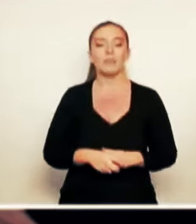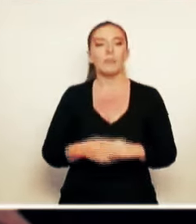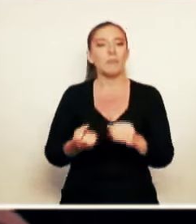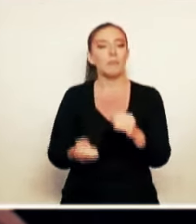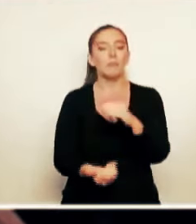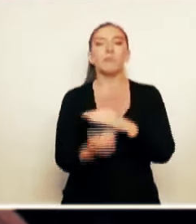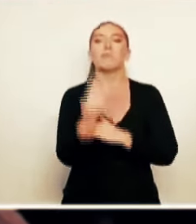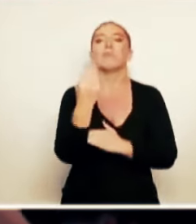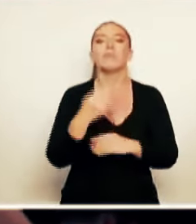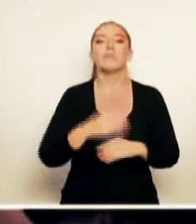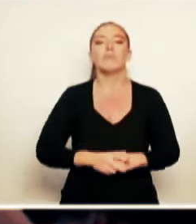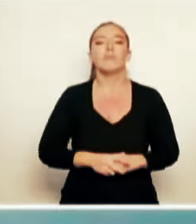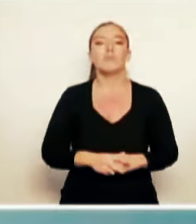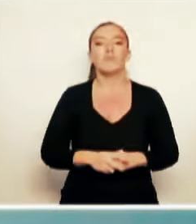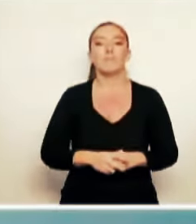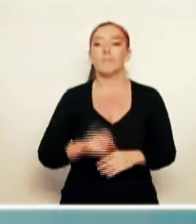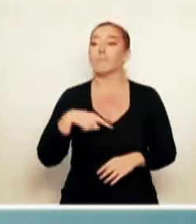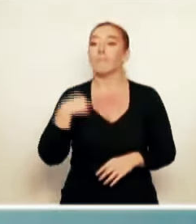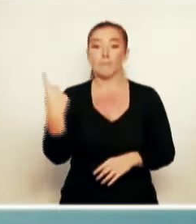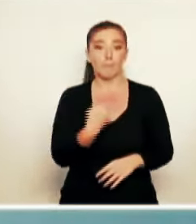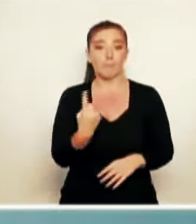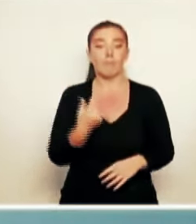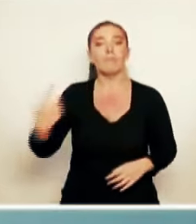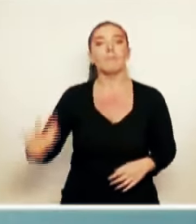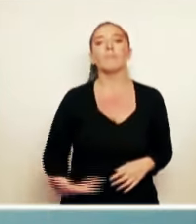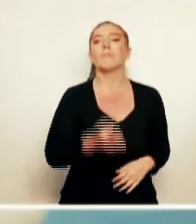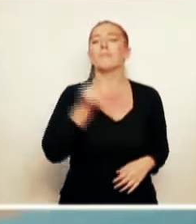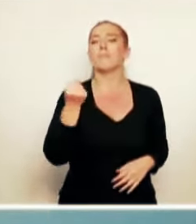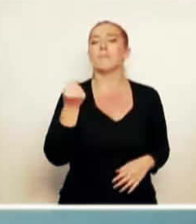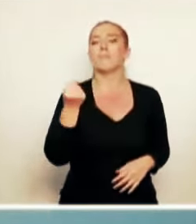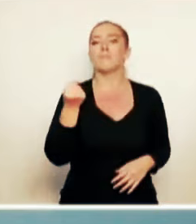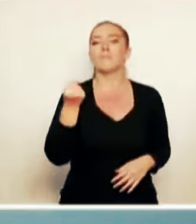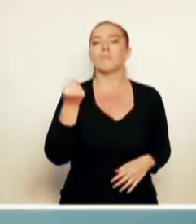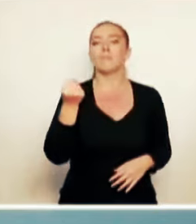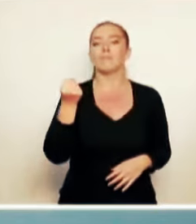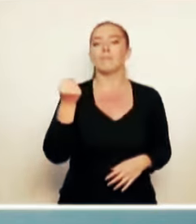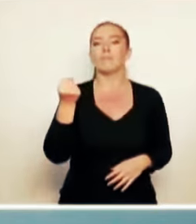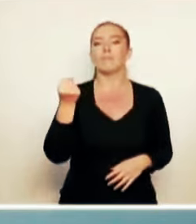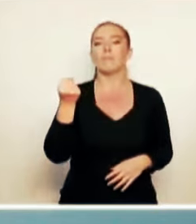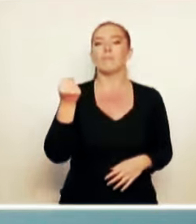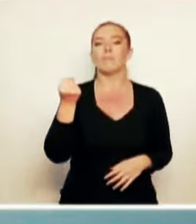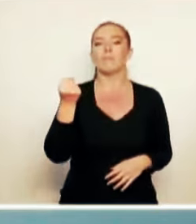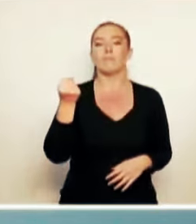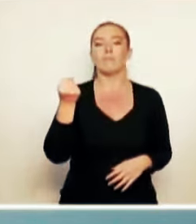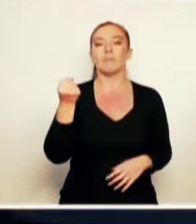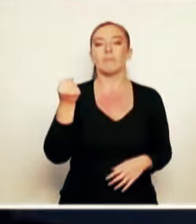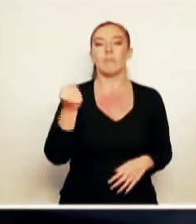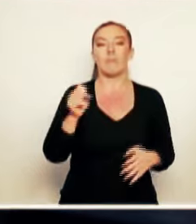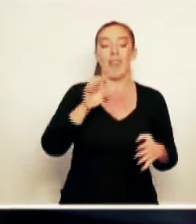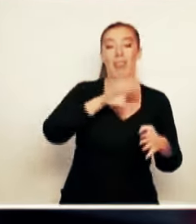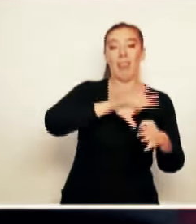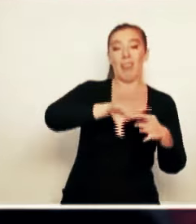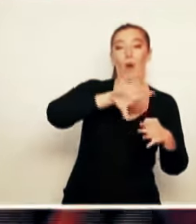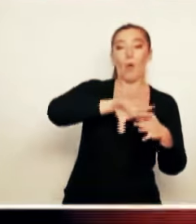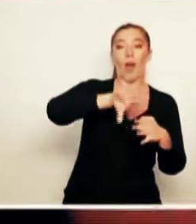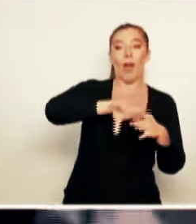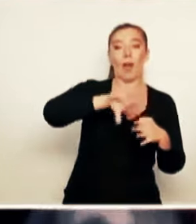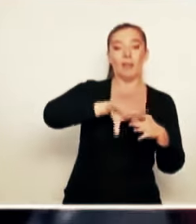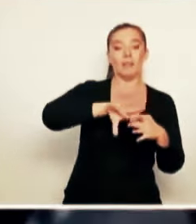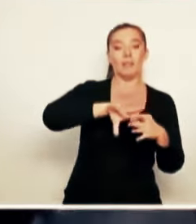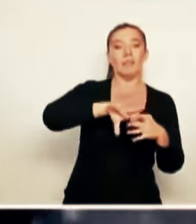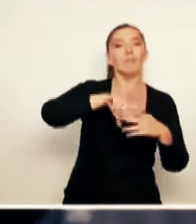que habíamos logrado nosotros invirtiendo la ecuación de la deuda y lo